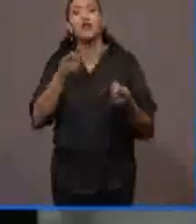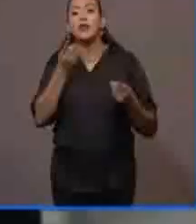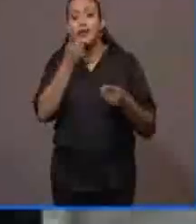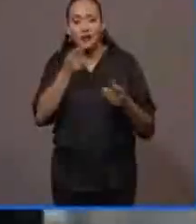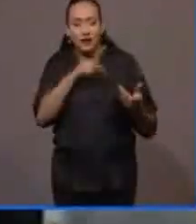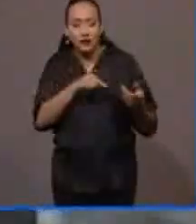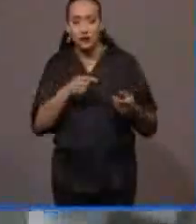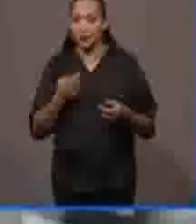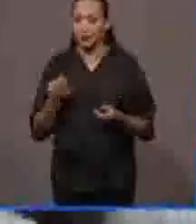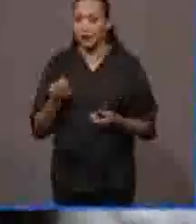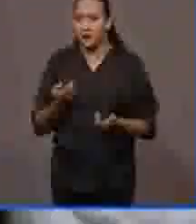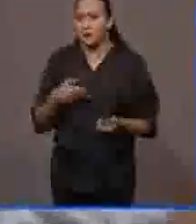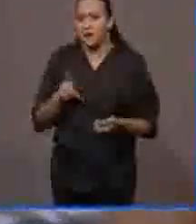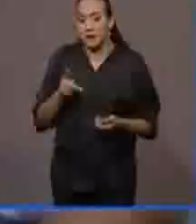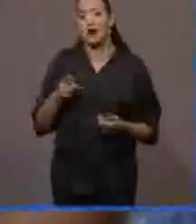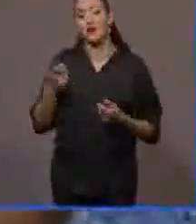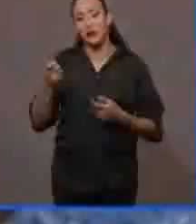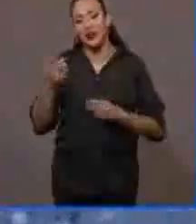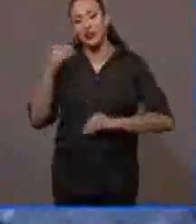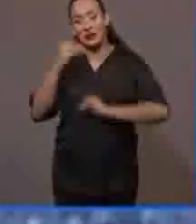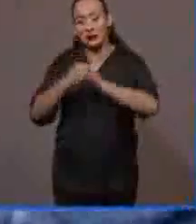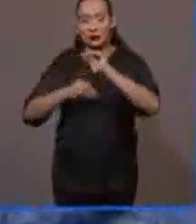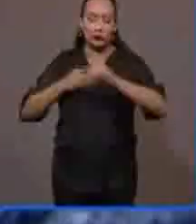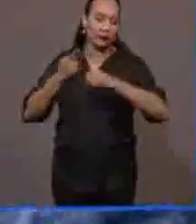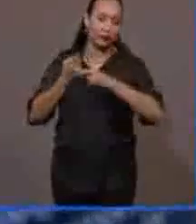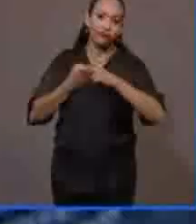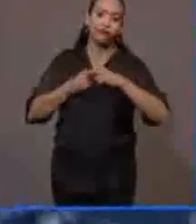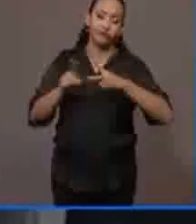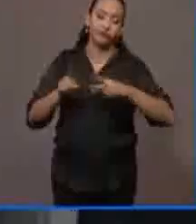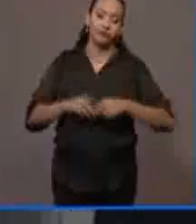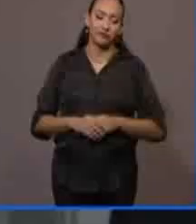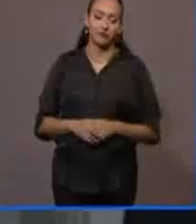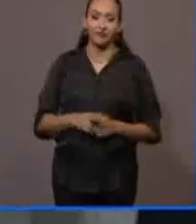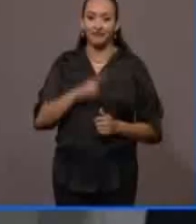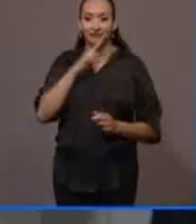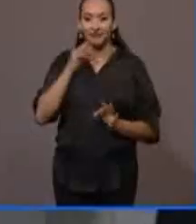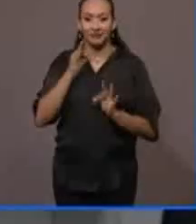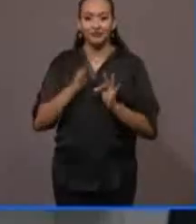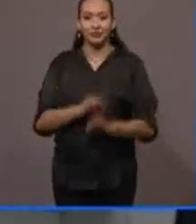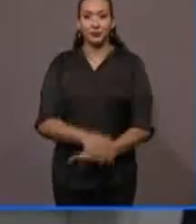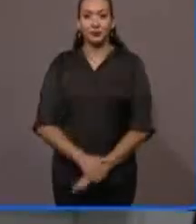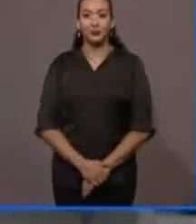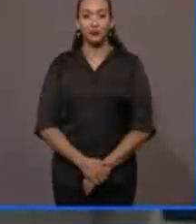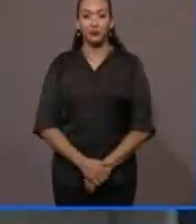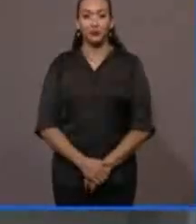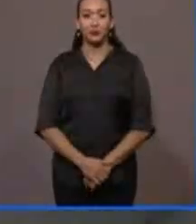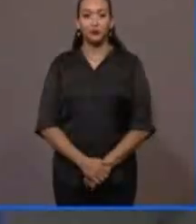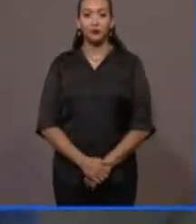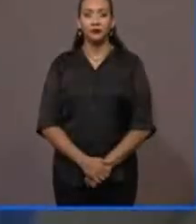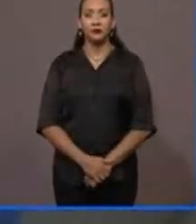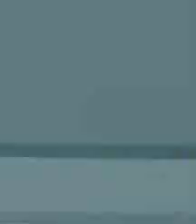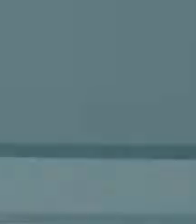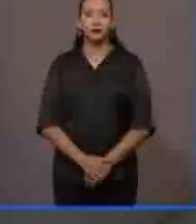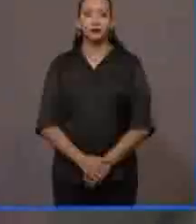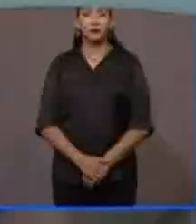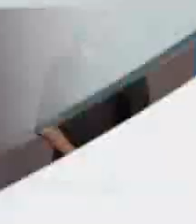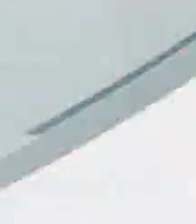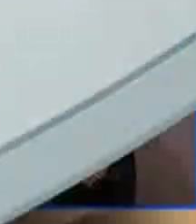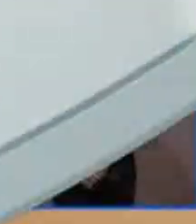actos reclamados. Con información de José Luis Guerra García para el canal del Poder Judicial de la Federación.